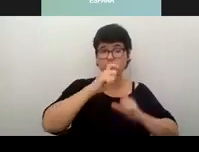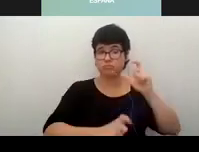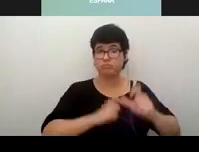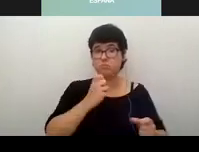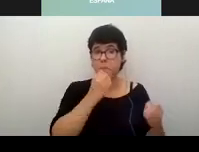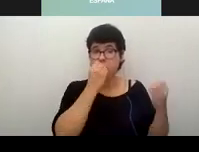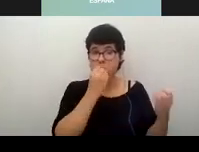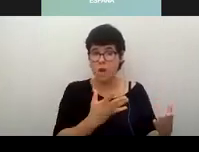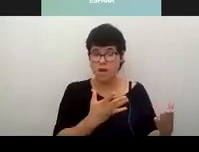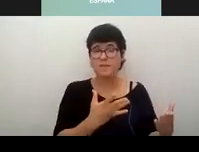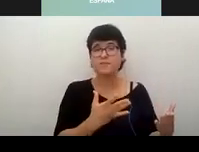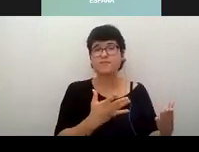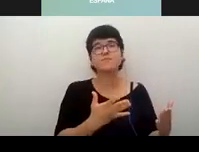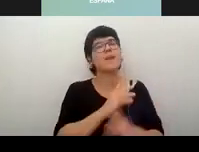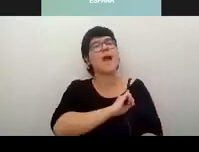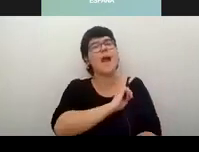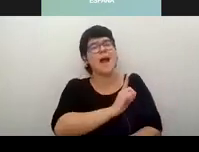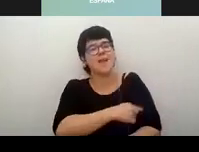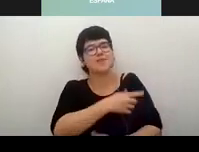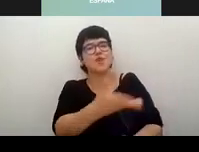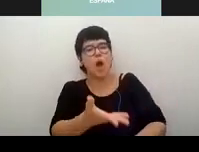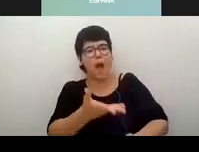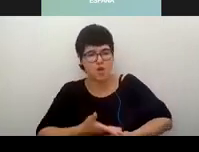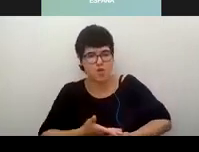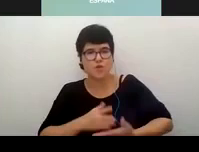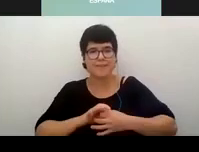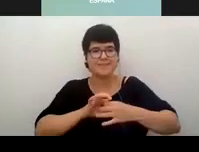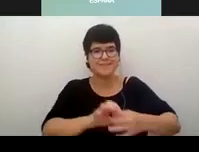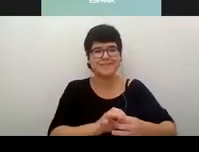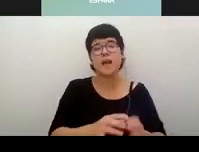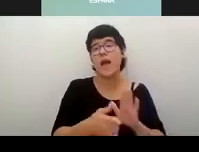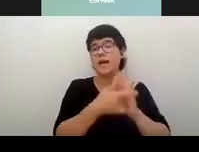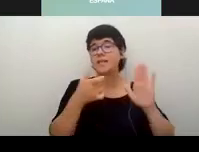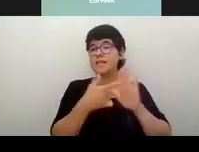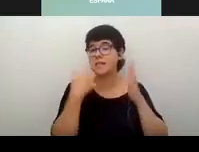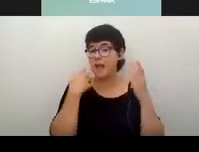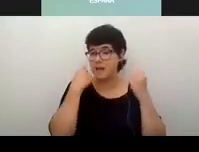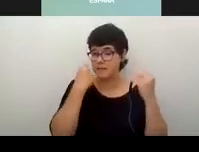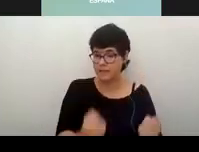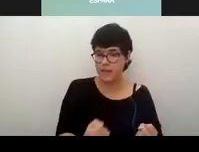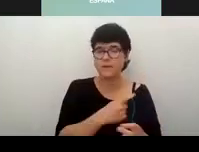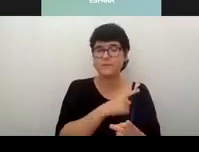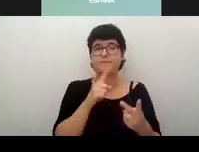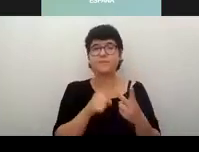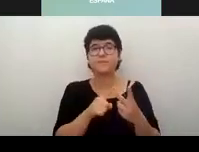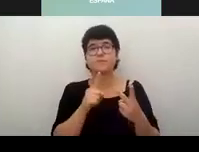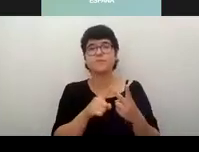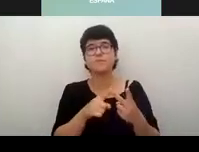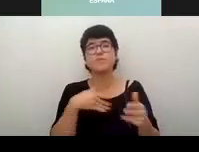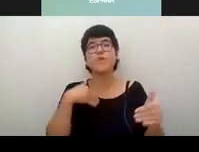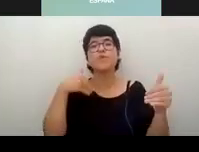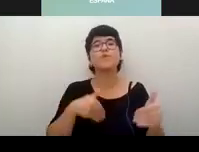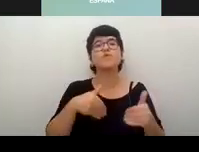o sea, el ejercicio físico nos va a ayudar a tener, asociado a una dieta sana, puede llevarnos a tener